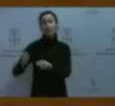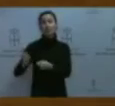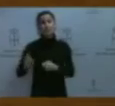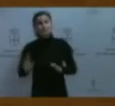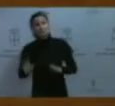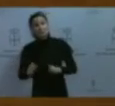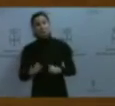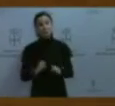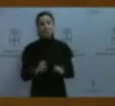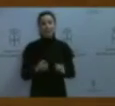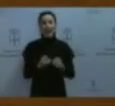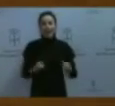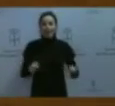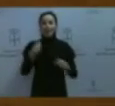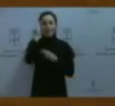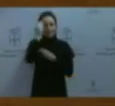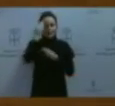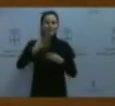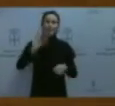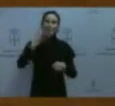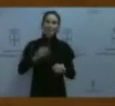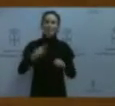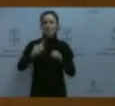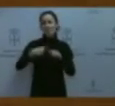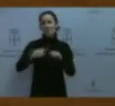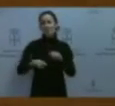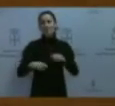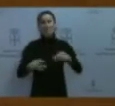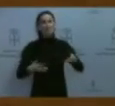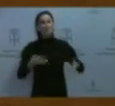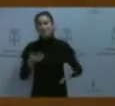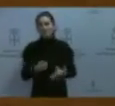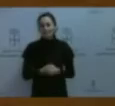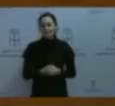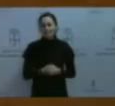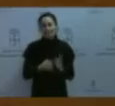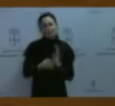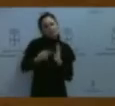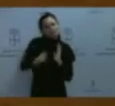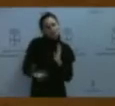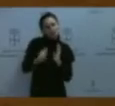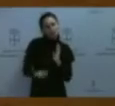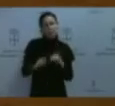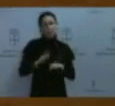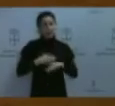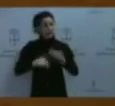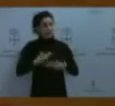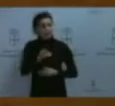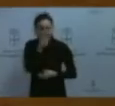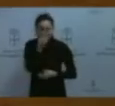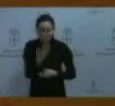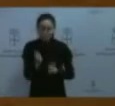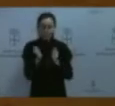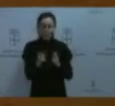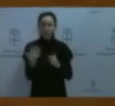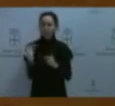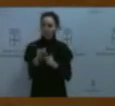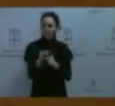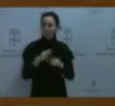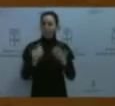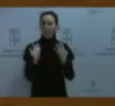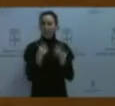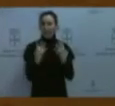también contemplemos la posibilidad de que sea un producto buenísimo, que optimice procesos, que pueda agilizar algún